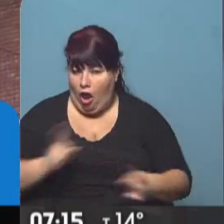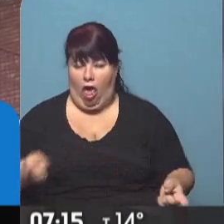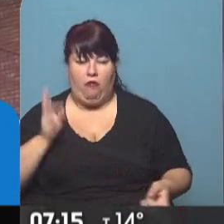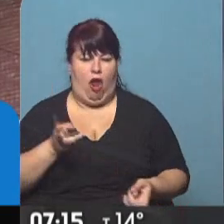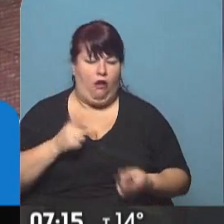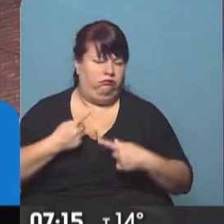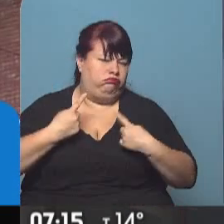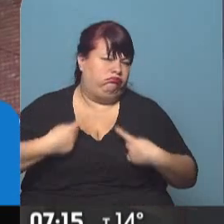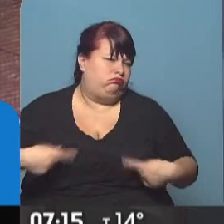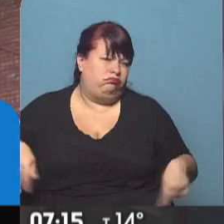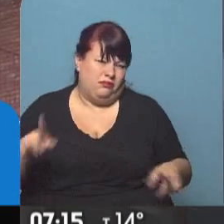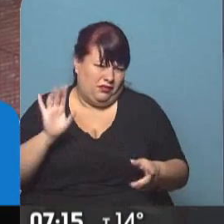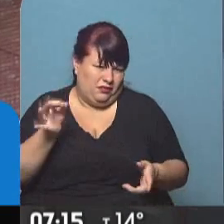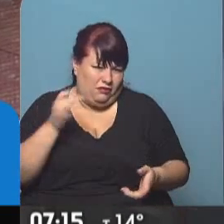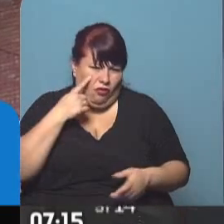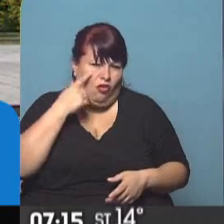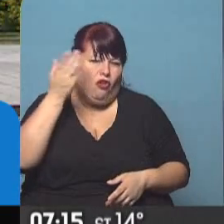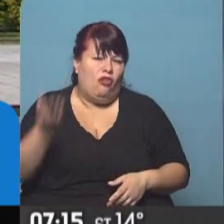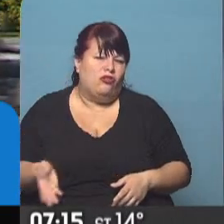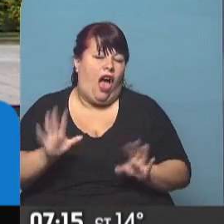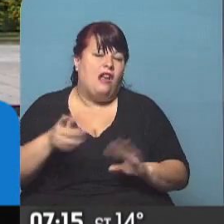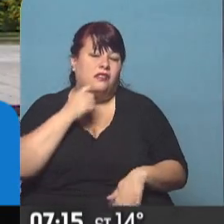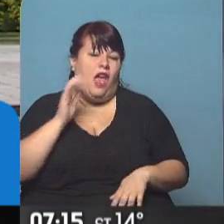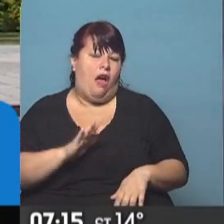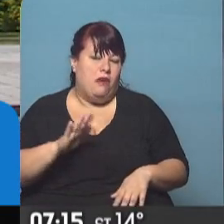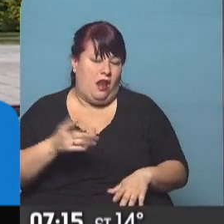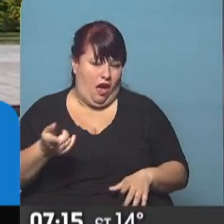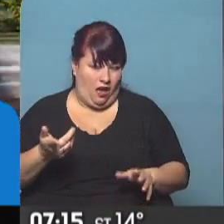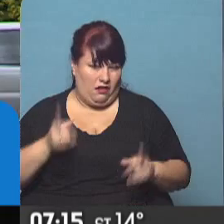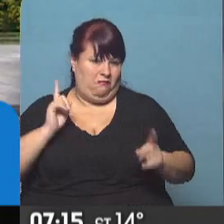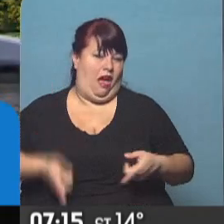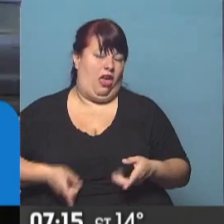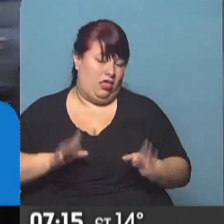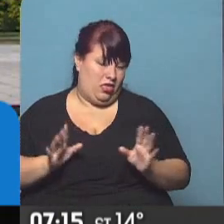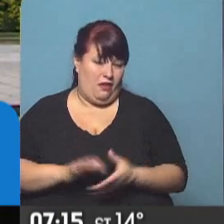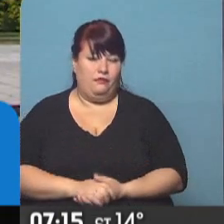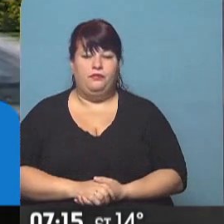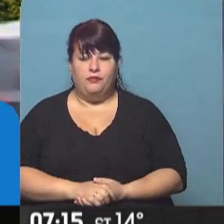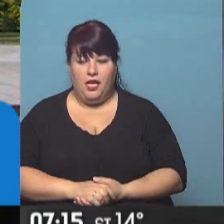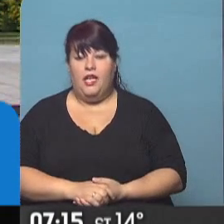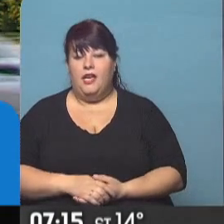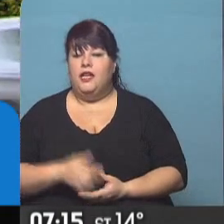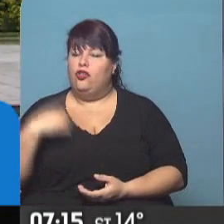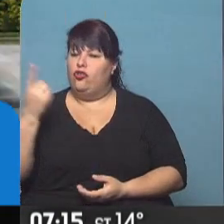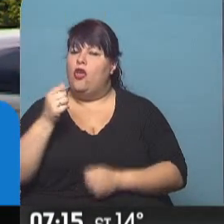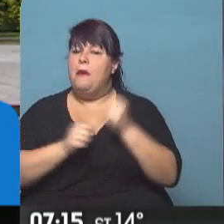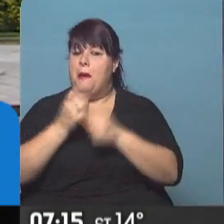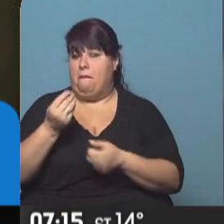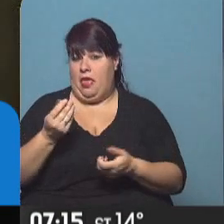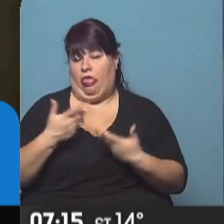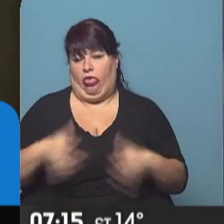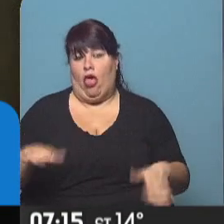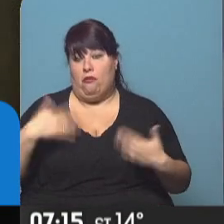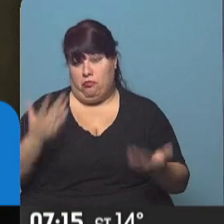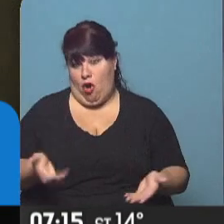bueno todo lo que uno conoce que hacen cuando cuando quieren imponerse no por la fuerza muchos medios detenidos empresarios por eso